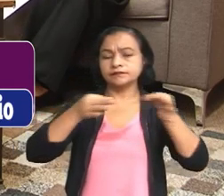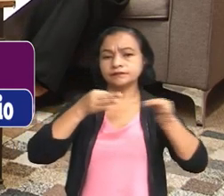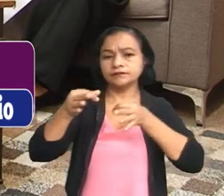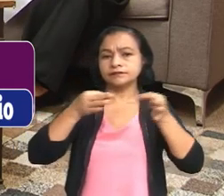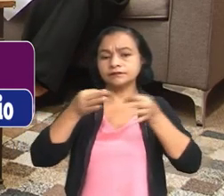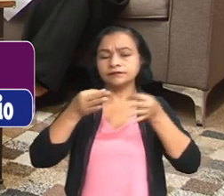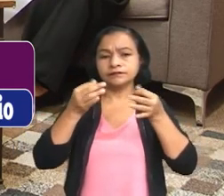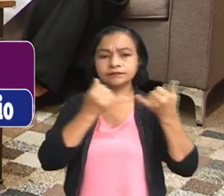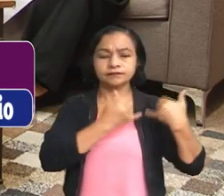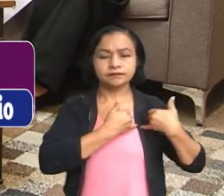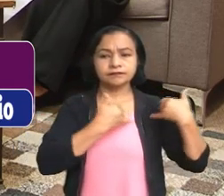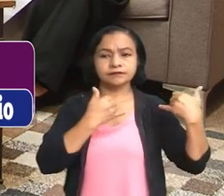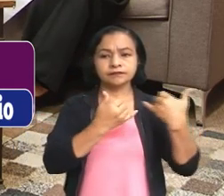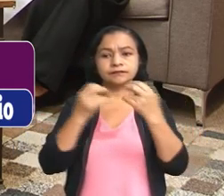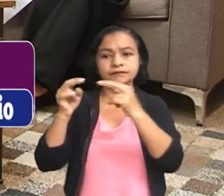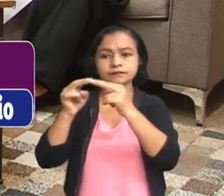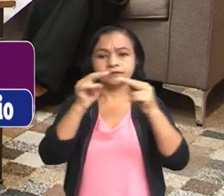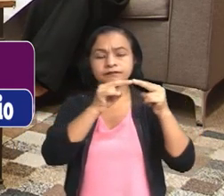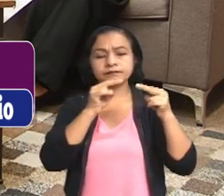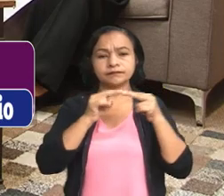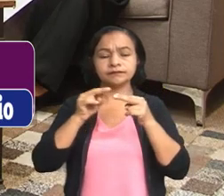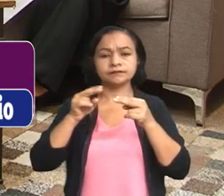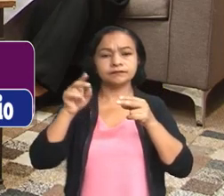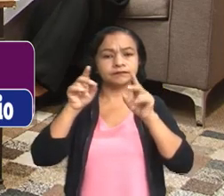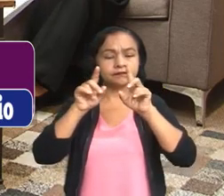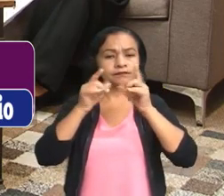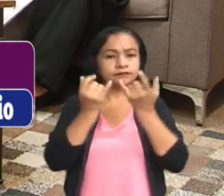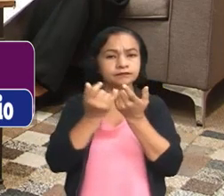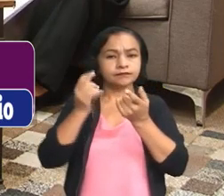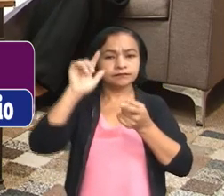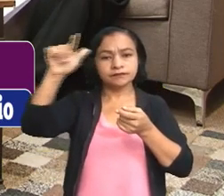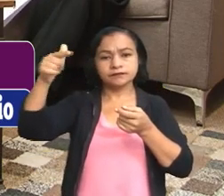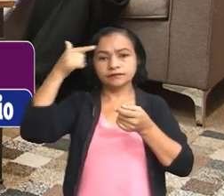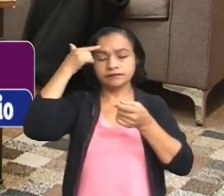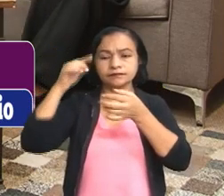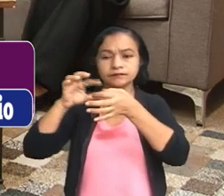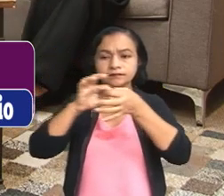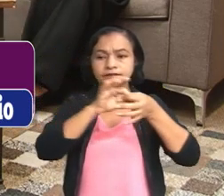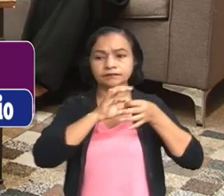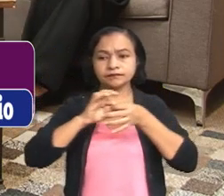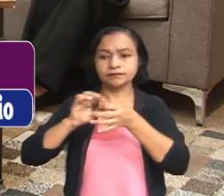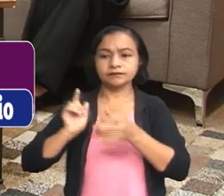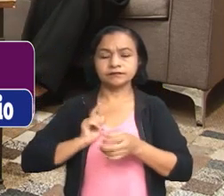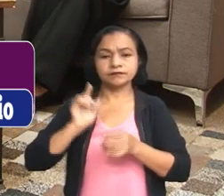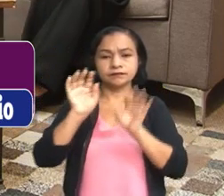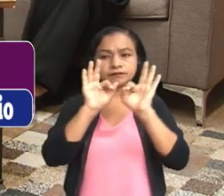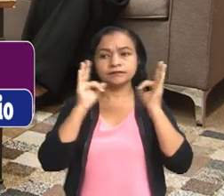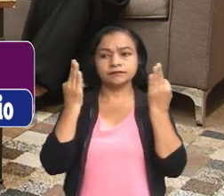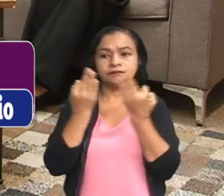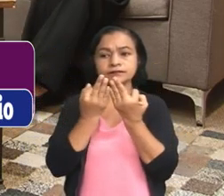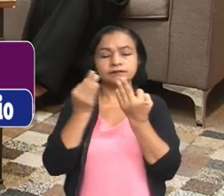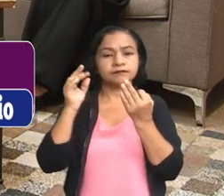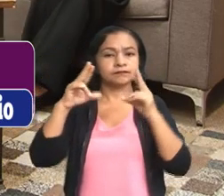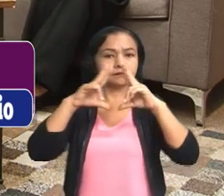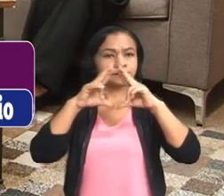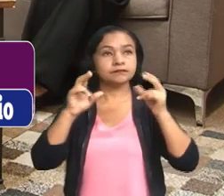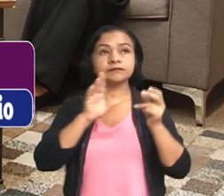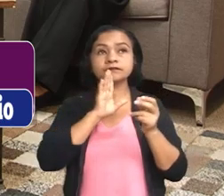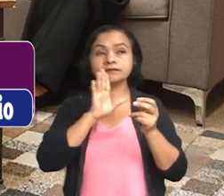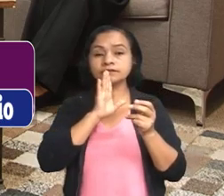articulación interinstitucional, el nivel de compromiso que tiene el gobierno de Reconciliación y Unidad Nacional con las familias nicaragüenses. Si bien es cierto, hablamos de